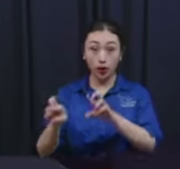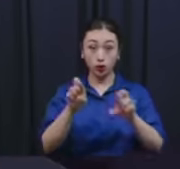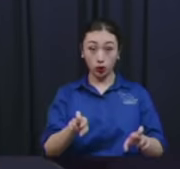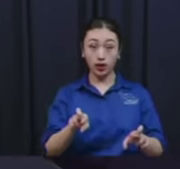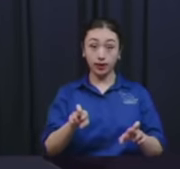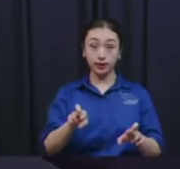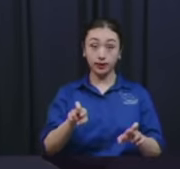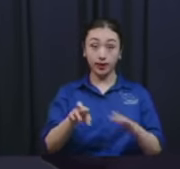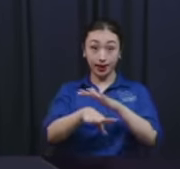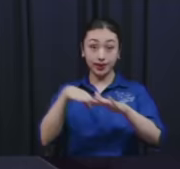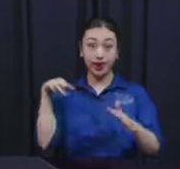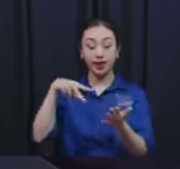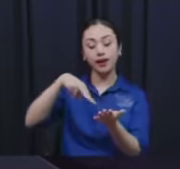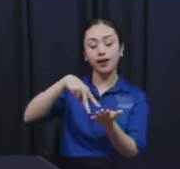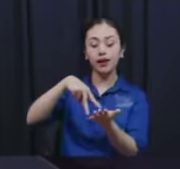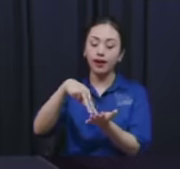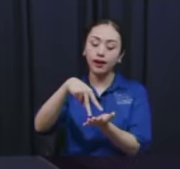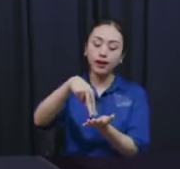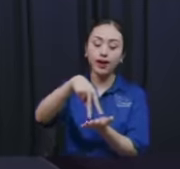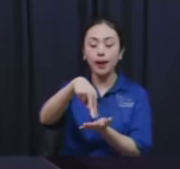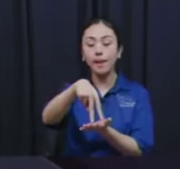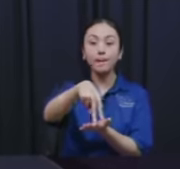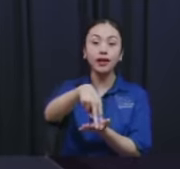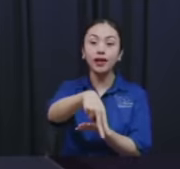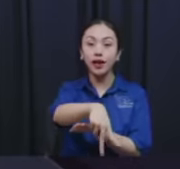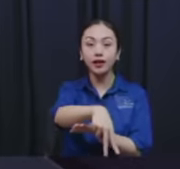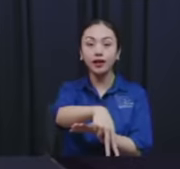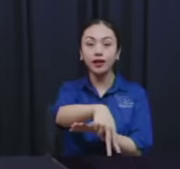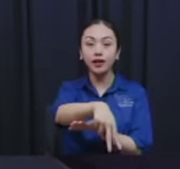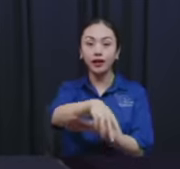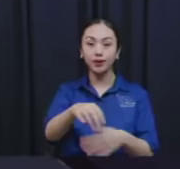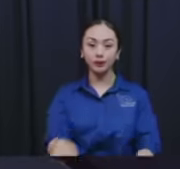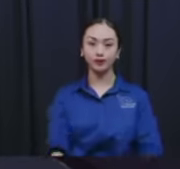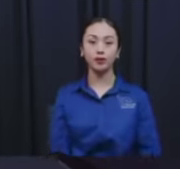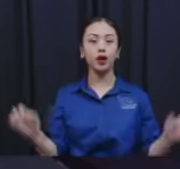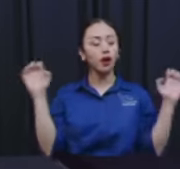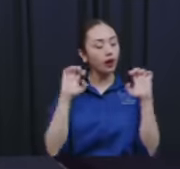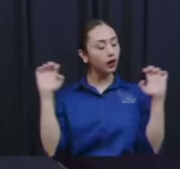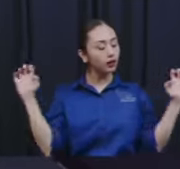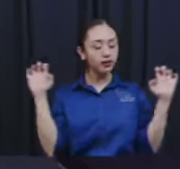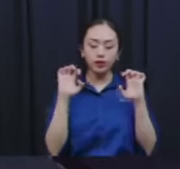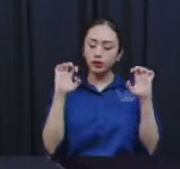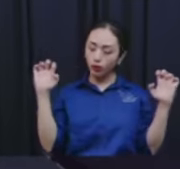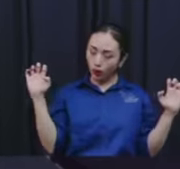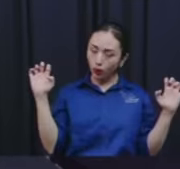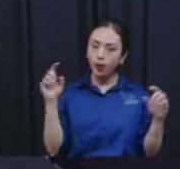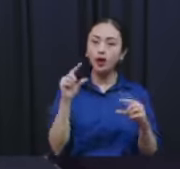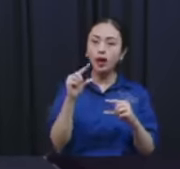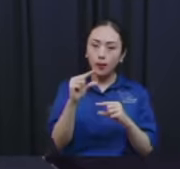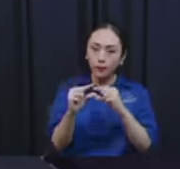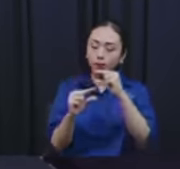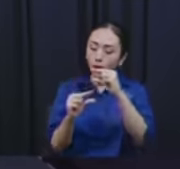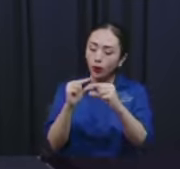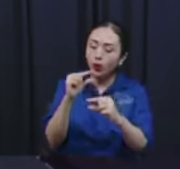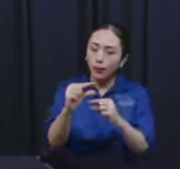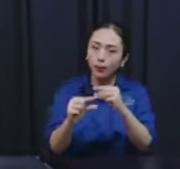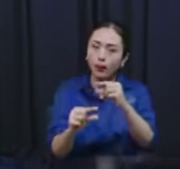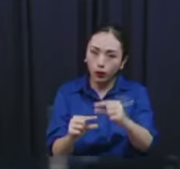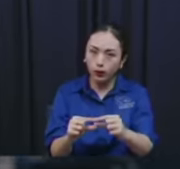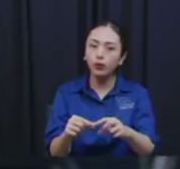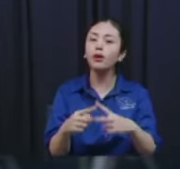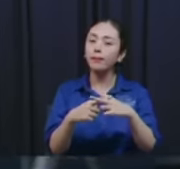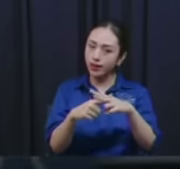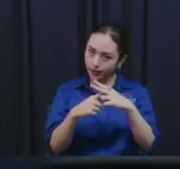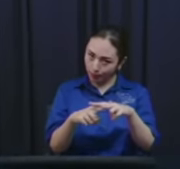hermano con una pesa ficticia Pero van poco a poco Entonces cuando nos están entrenando para algo no nos